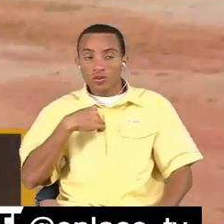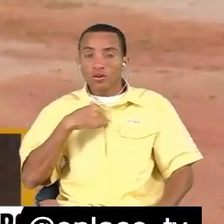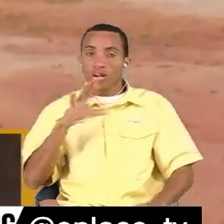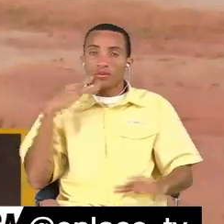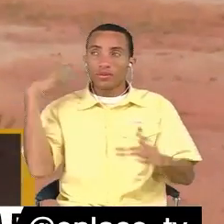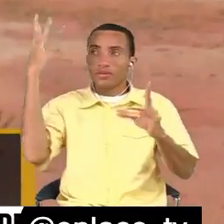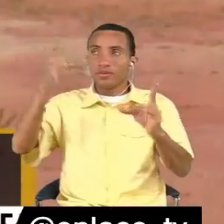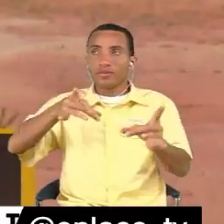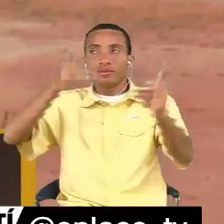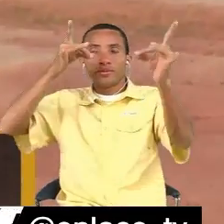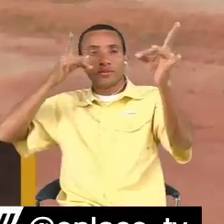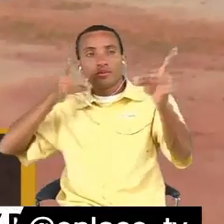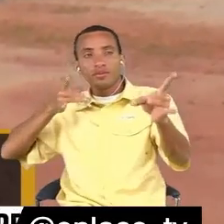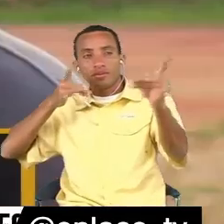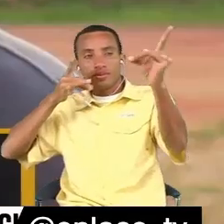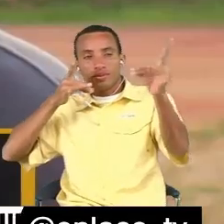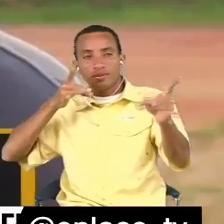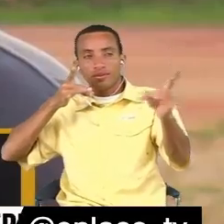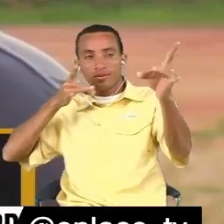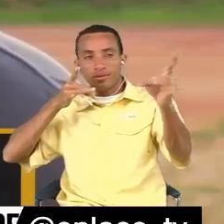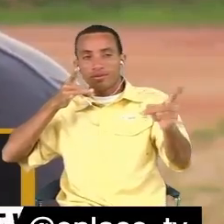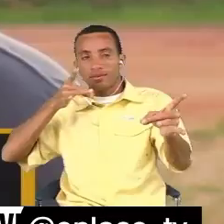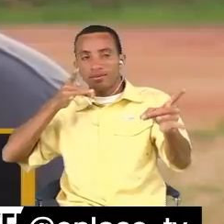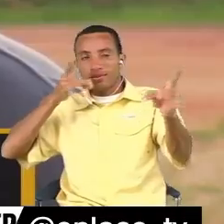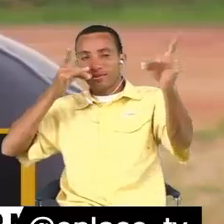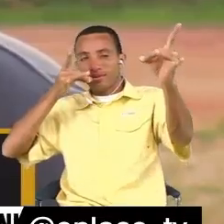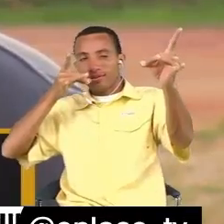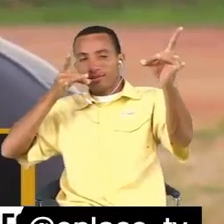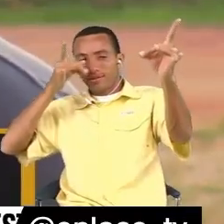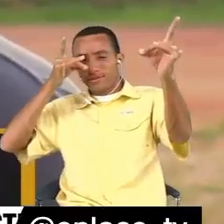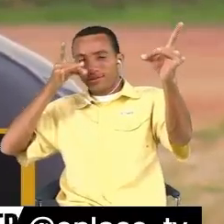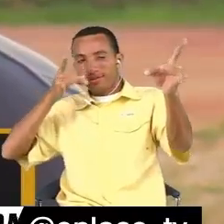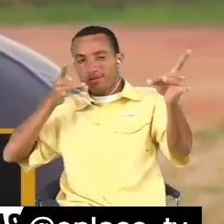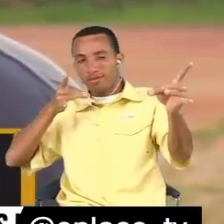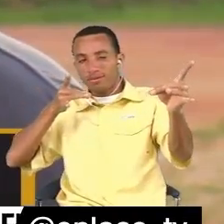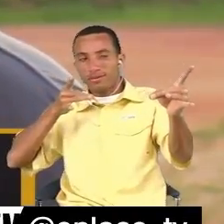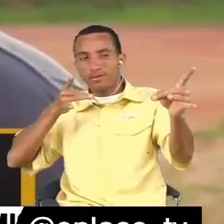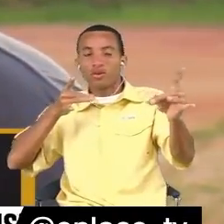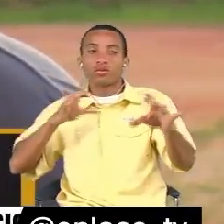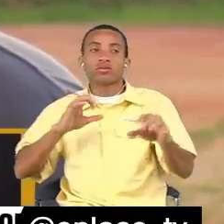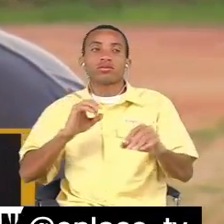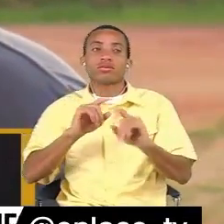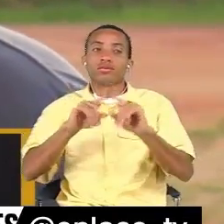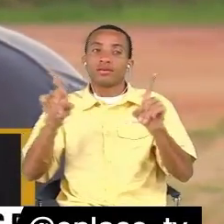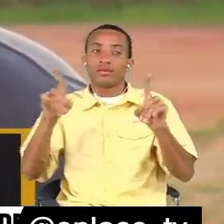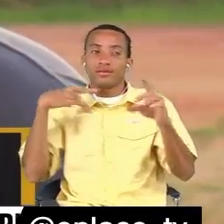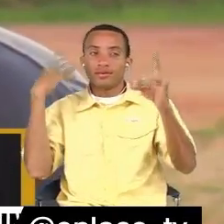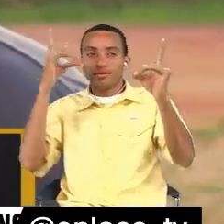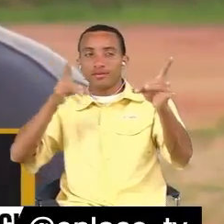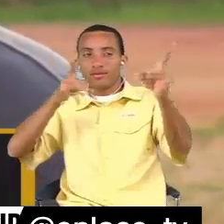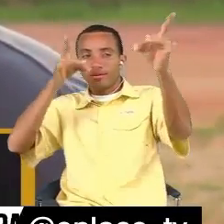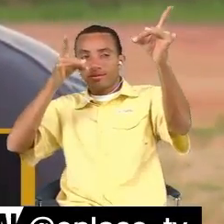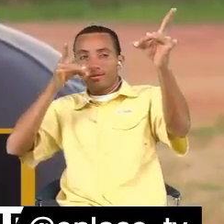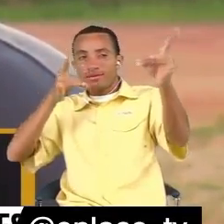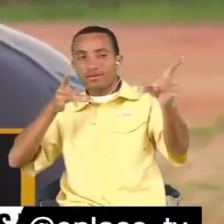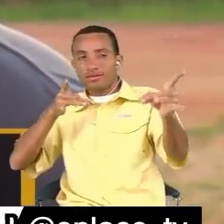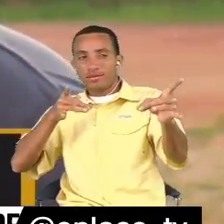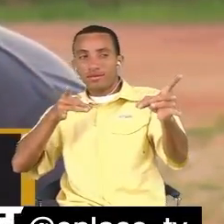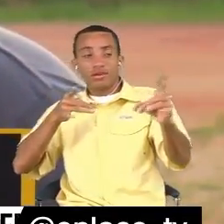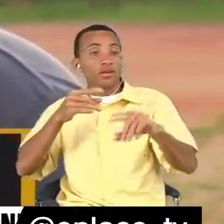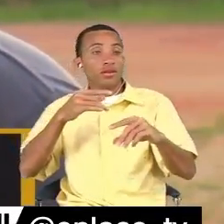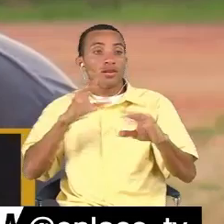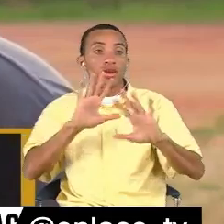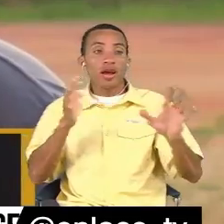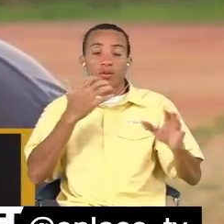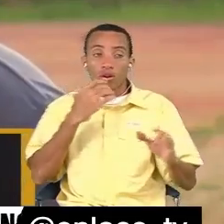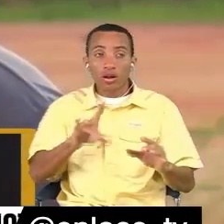disparar con enojo o algún tipo de emoción diferente a la paz, no vas a